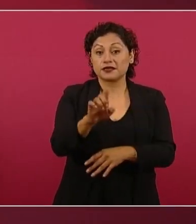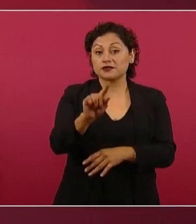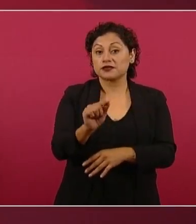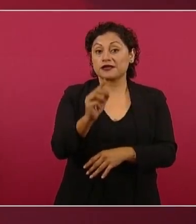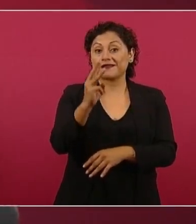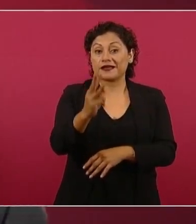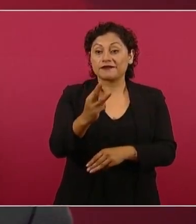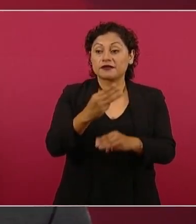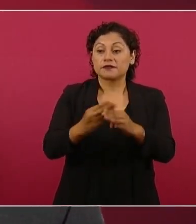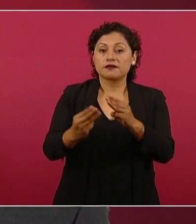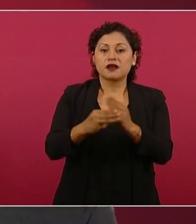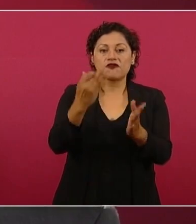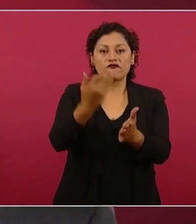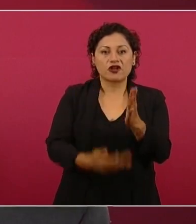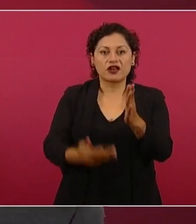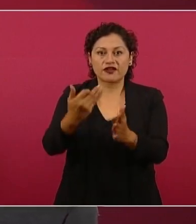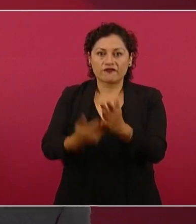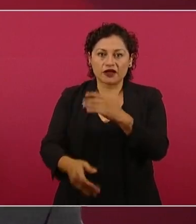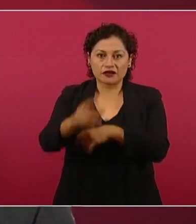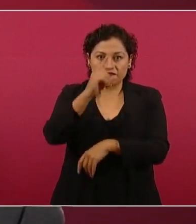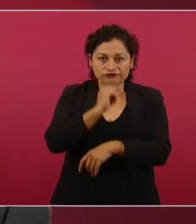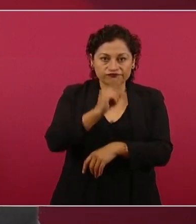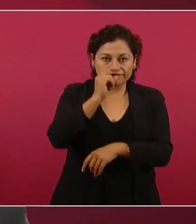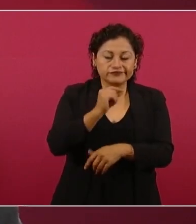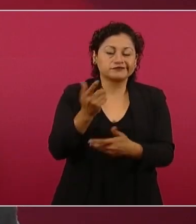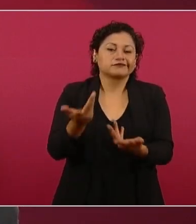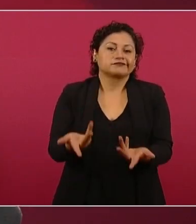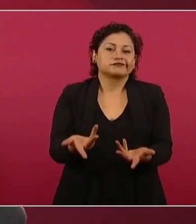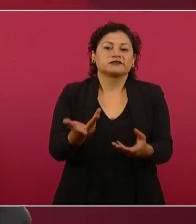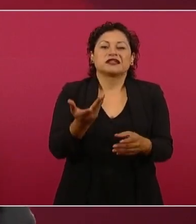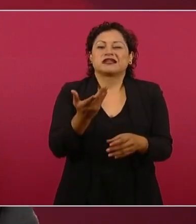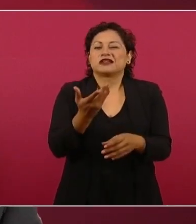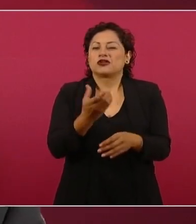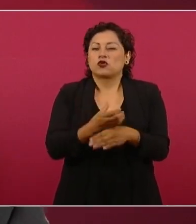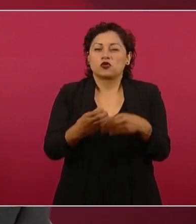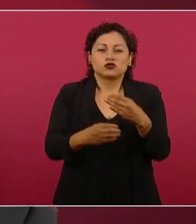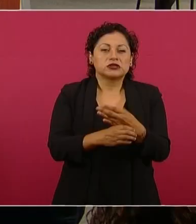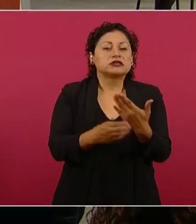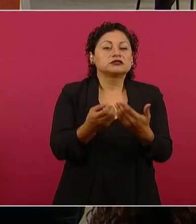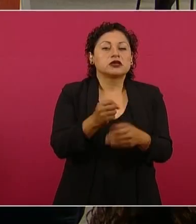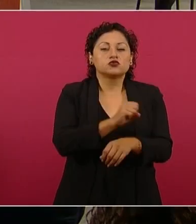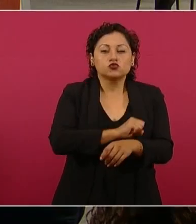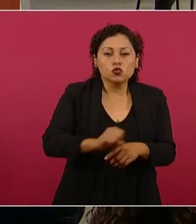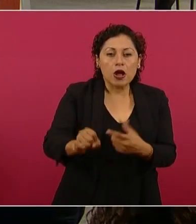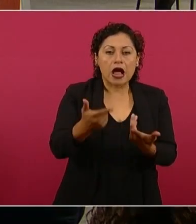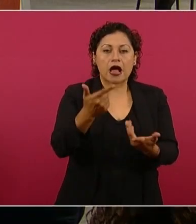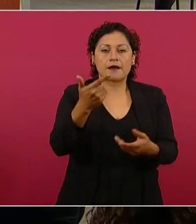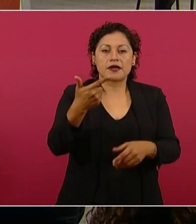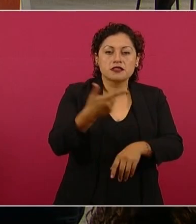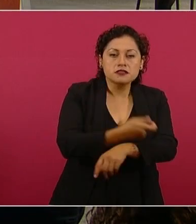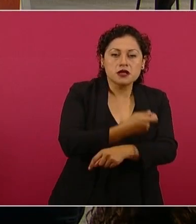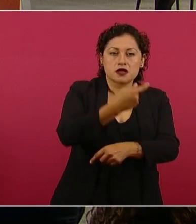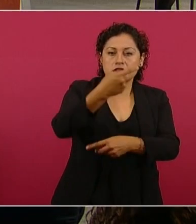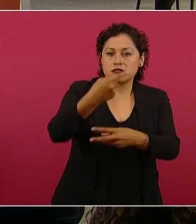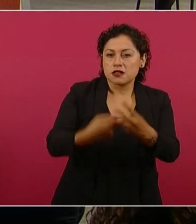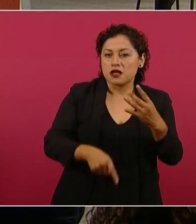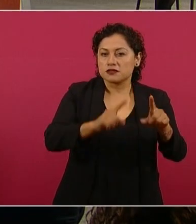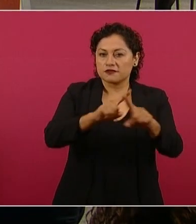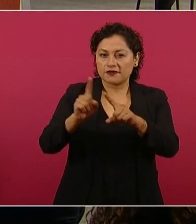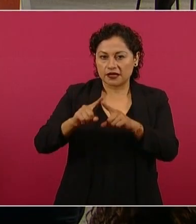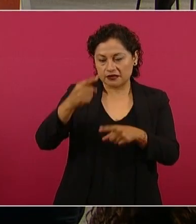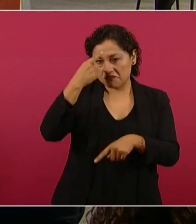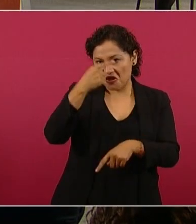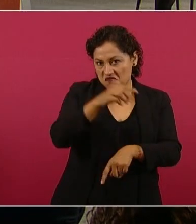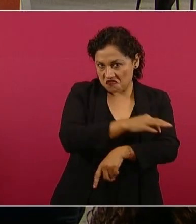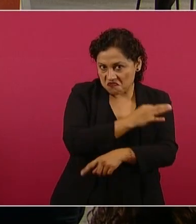13,573 equipos que van desde equipos menores hasta esterilizadores de vapor, estuches de diagnóstico, refrigeradores para vacunas. Y